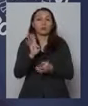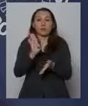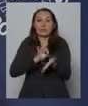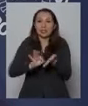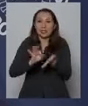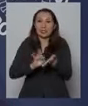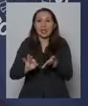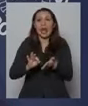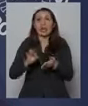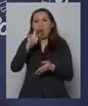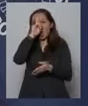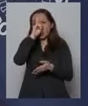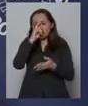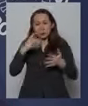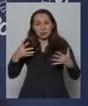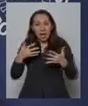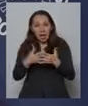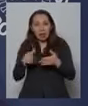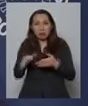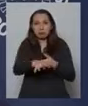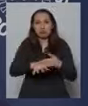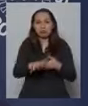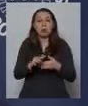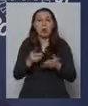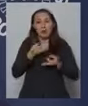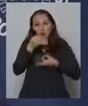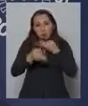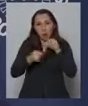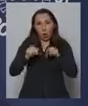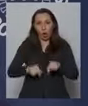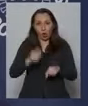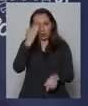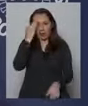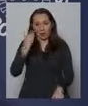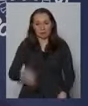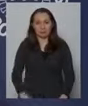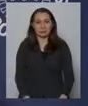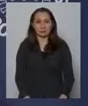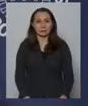Redes Asistenciales para que siga con la cuenta del día de hoy.